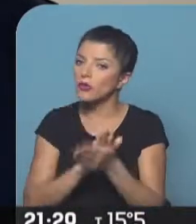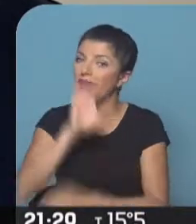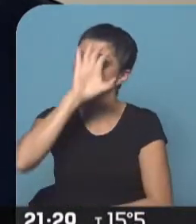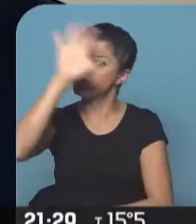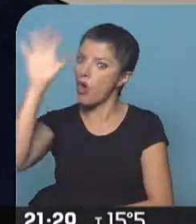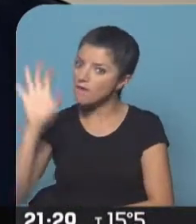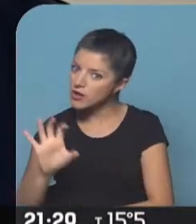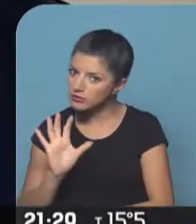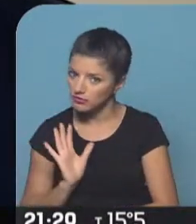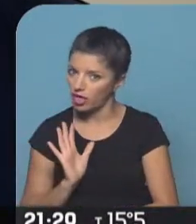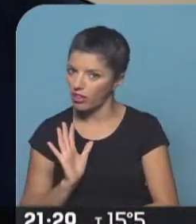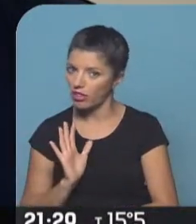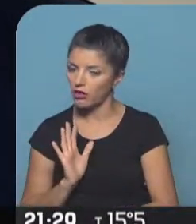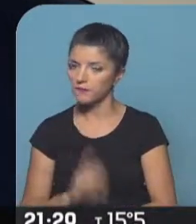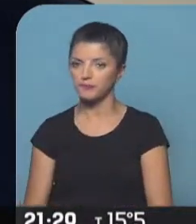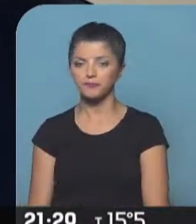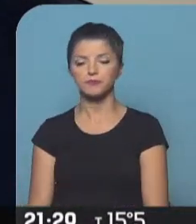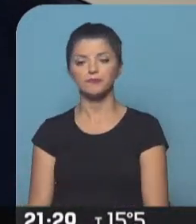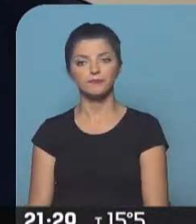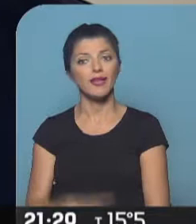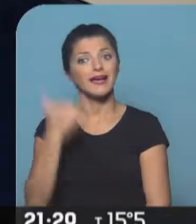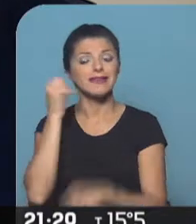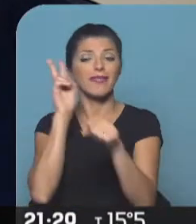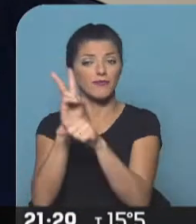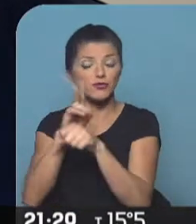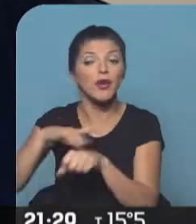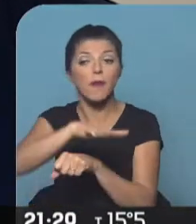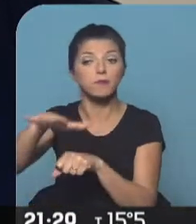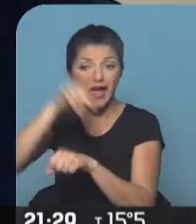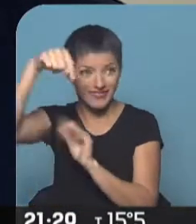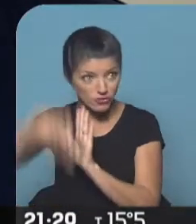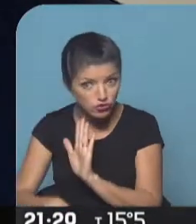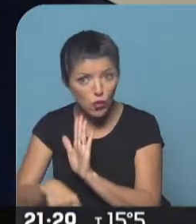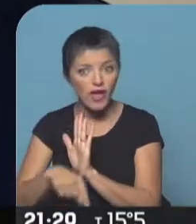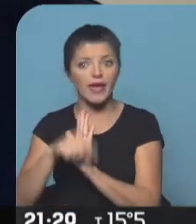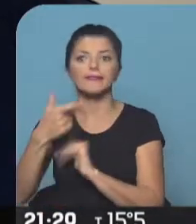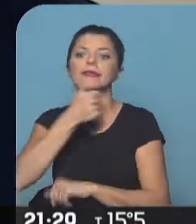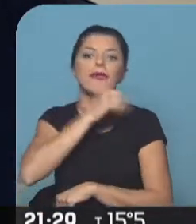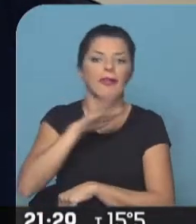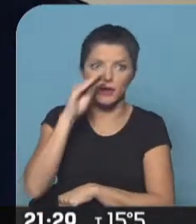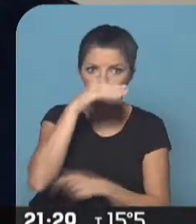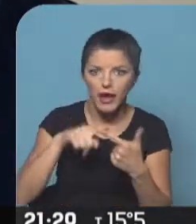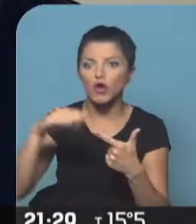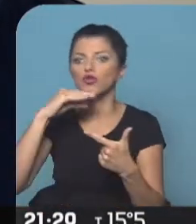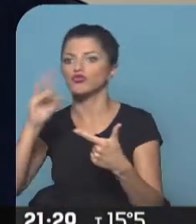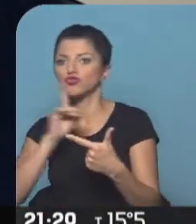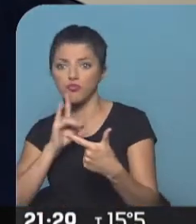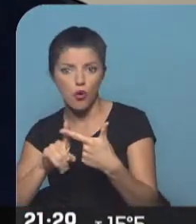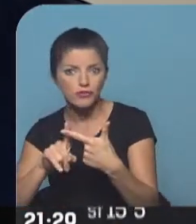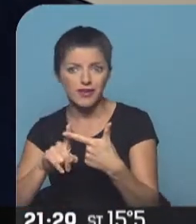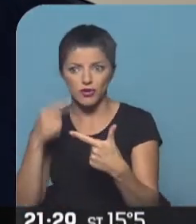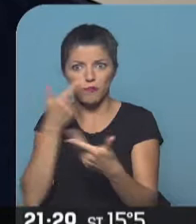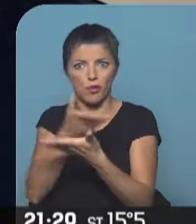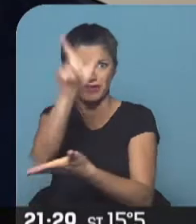provincias. Hemos tenido ya por parte de los defensores del pueblo del sur de la Argentina, de Río Negro, de Chubut, han llegado las